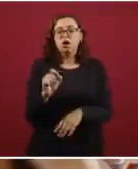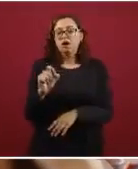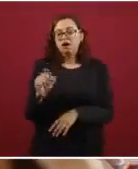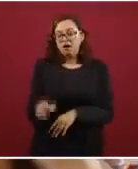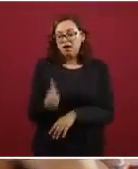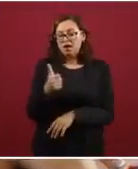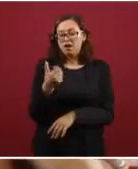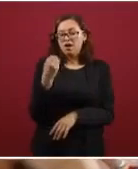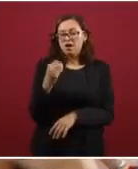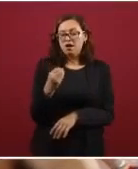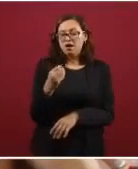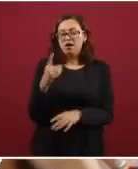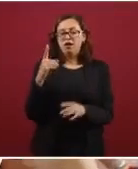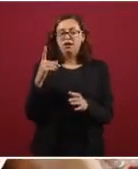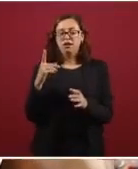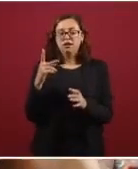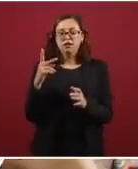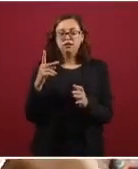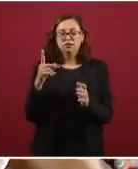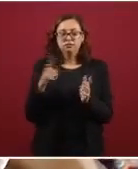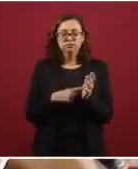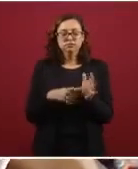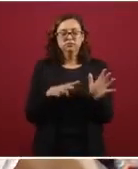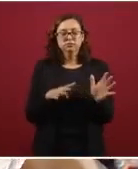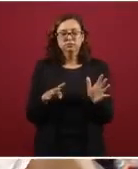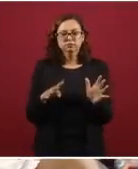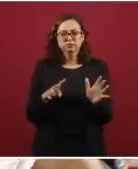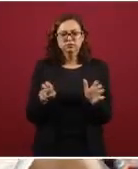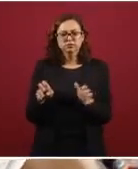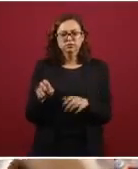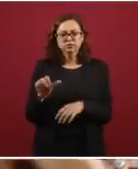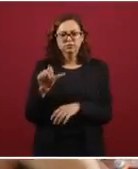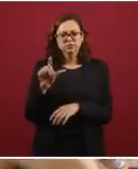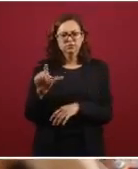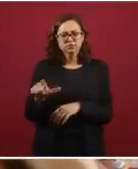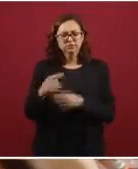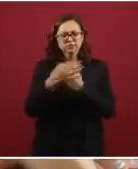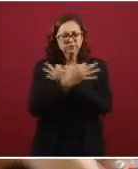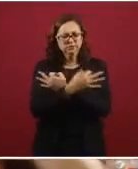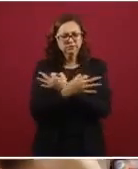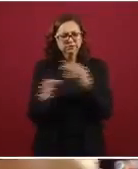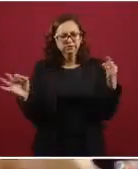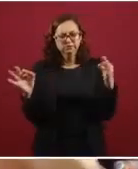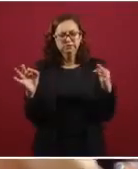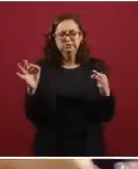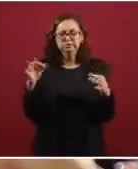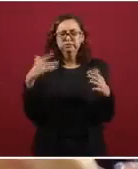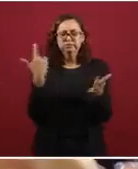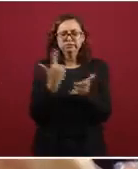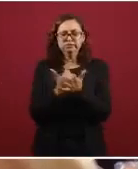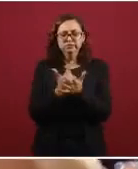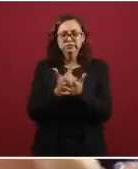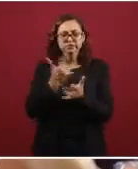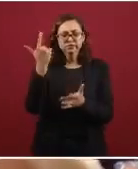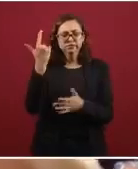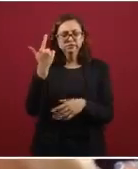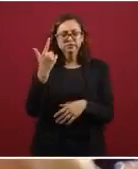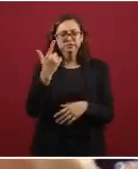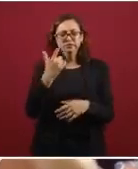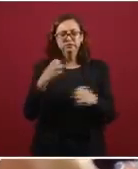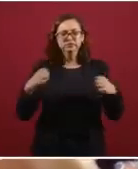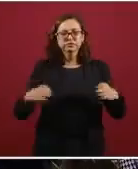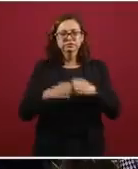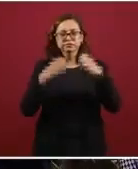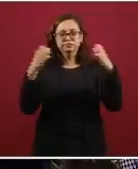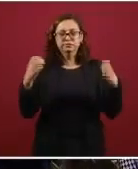de octubre de 1917, el presidente Trump declaró emergencia de salud por el consumo de opioides. Las